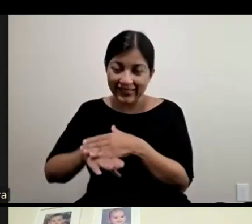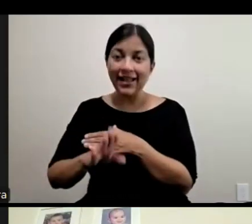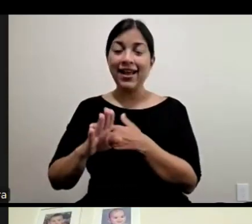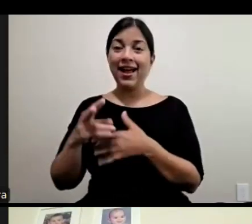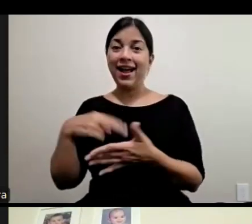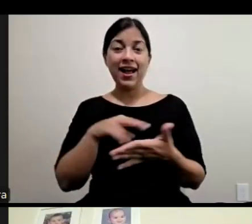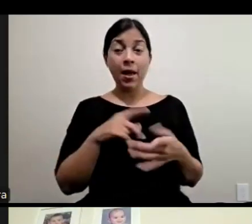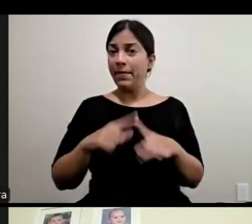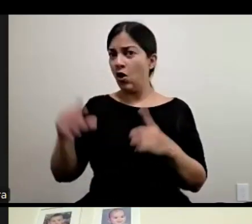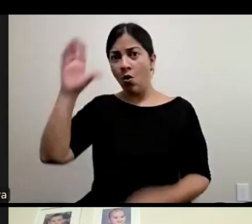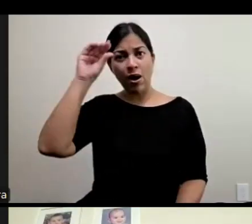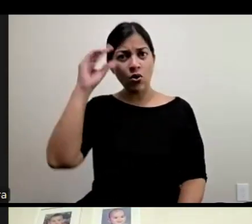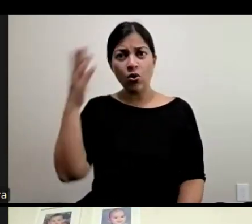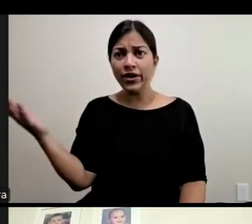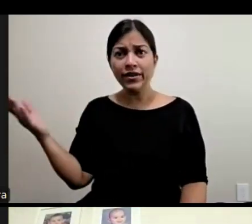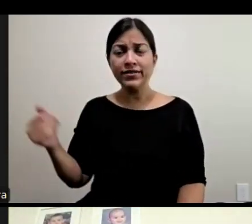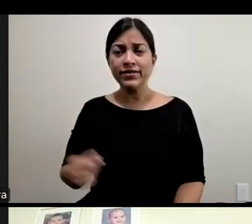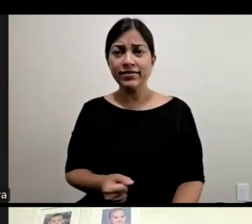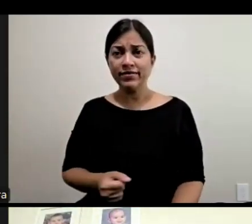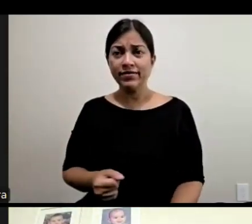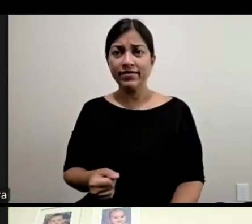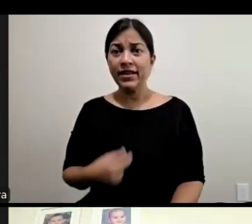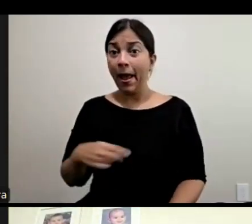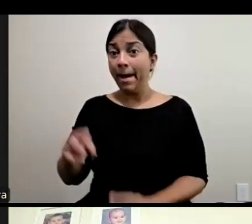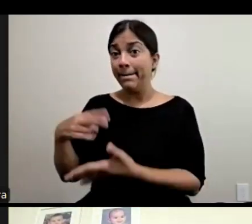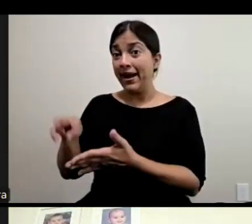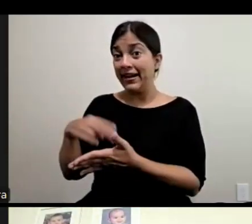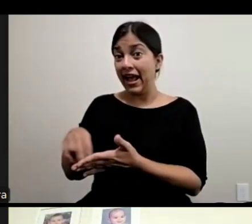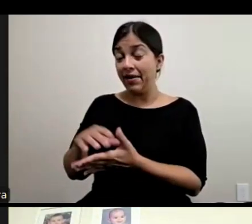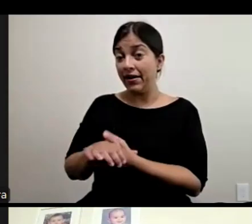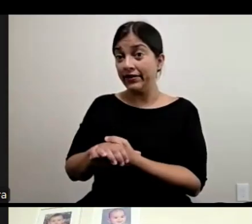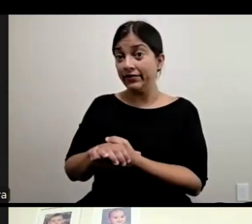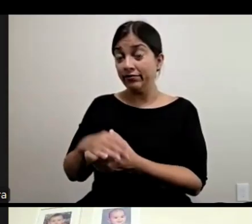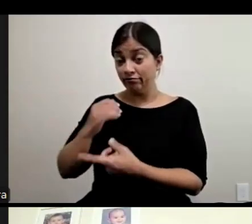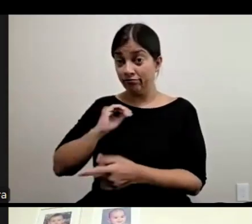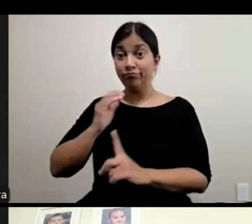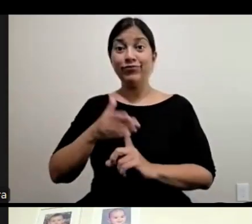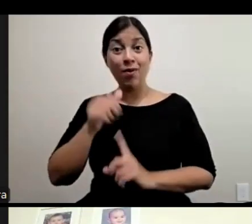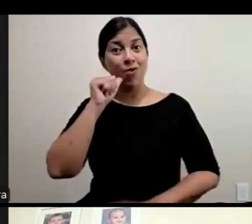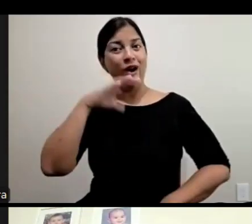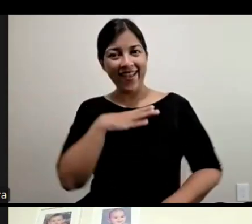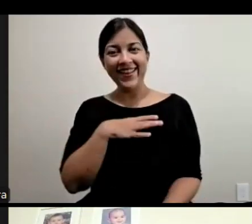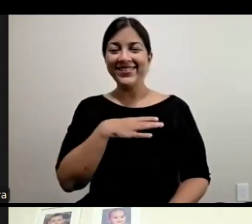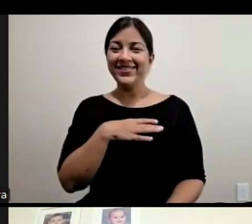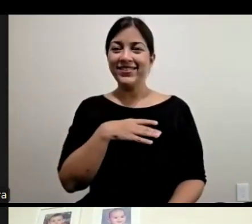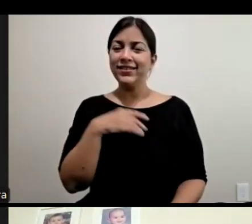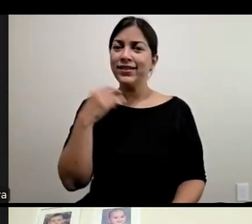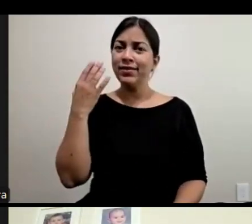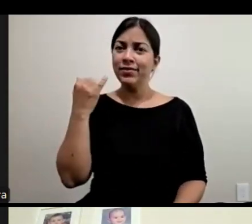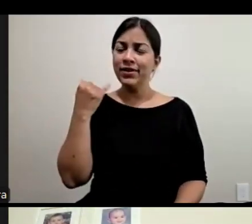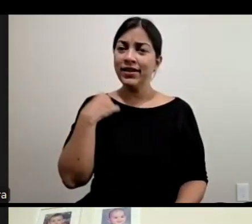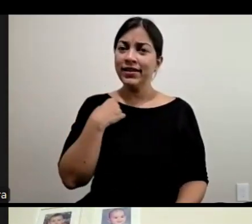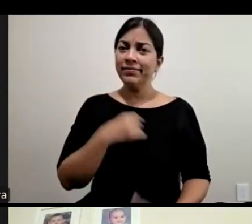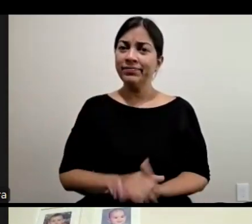varones eran los que bailaban, inclusive personificando mujeres, porque se estilaba